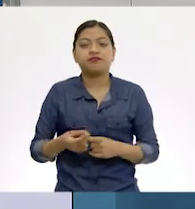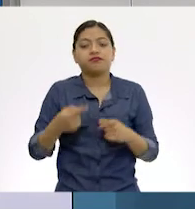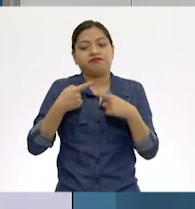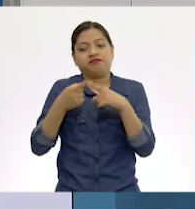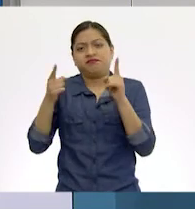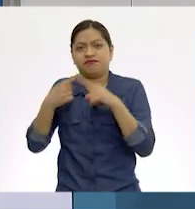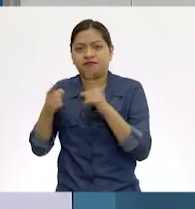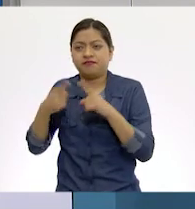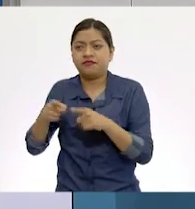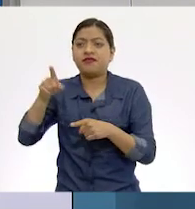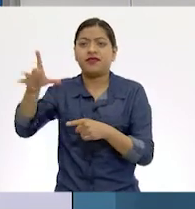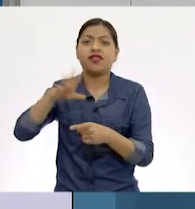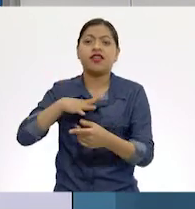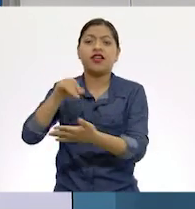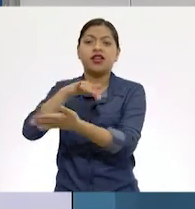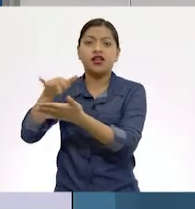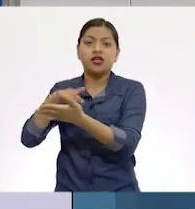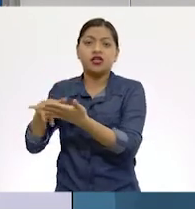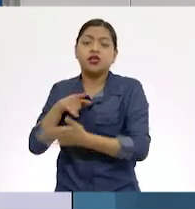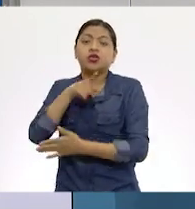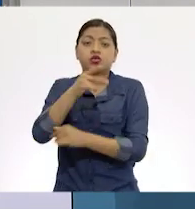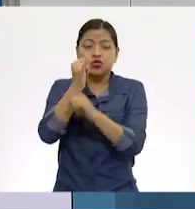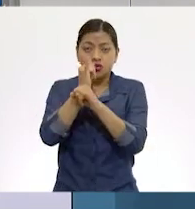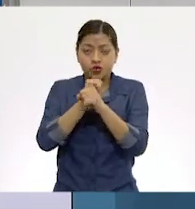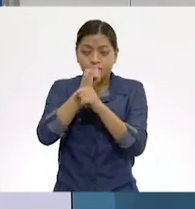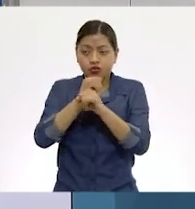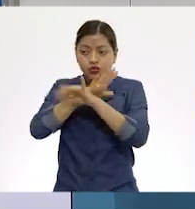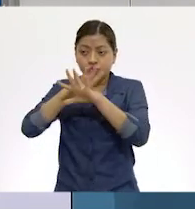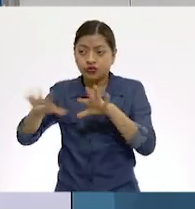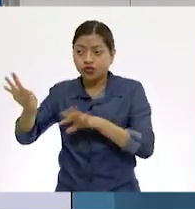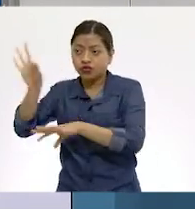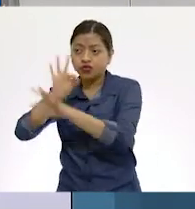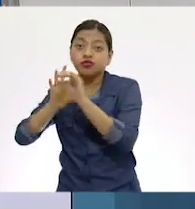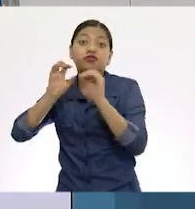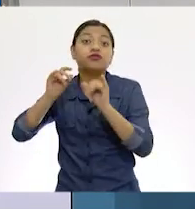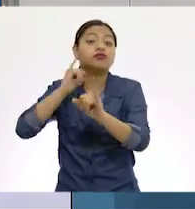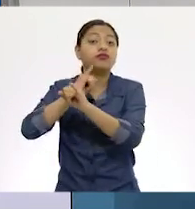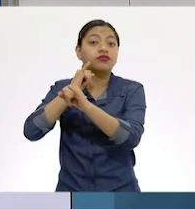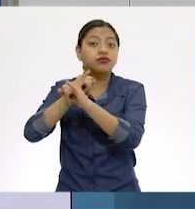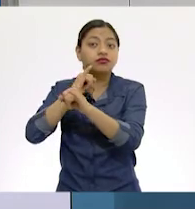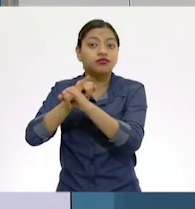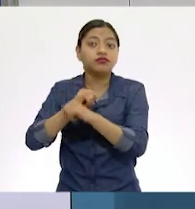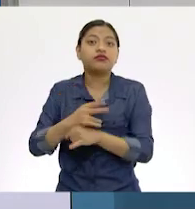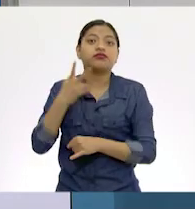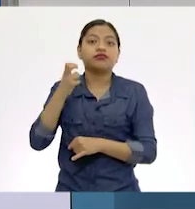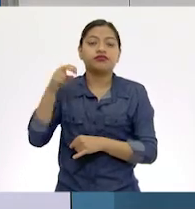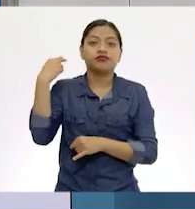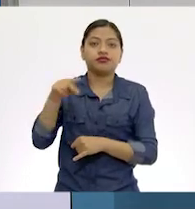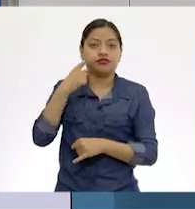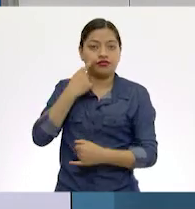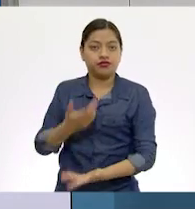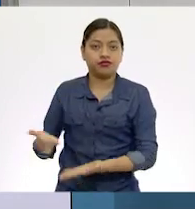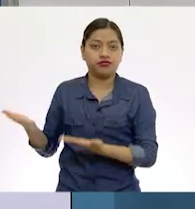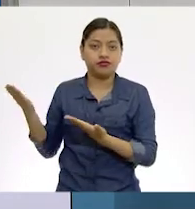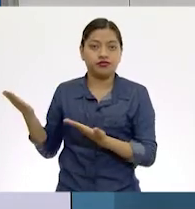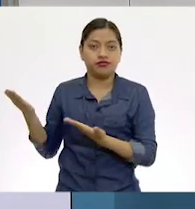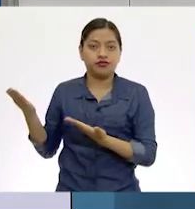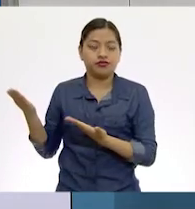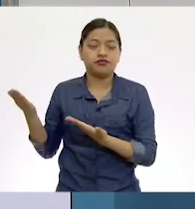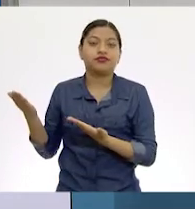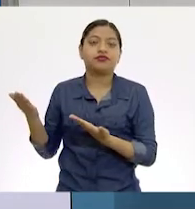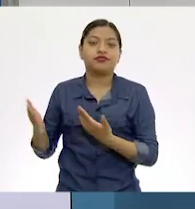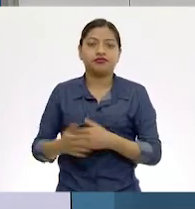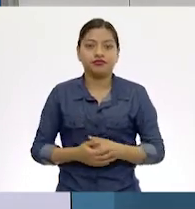todos aquellos documentos o artículos que consultemos por internet. Estos pertenecen al conjunto de las referencias digitales